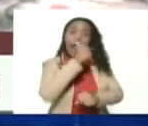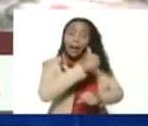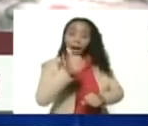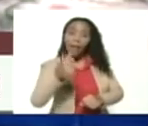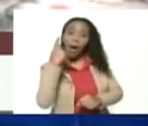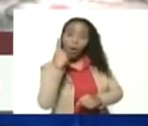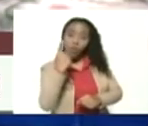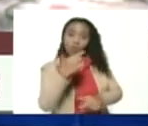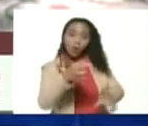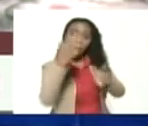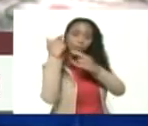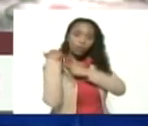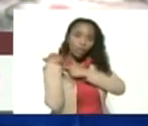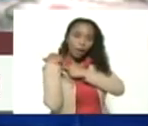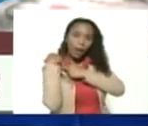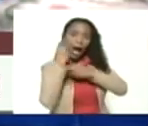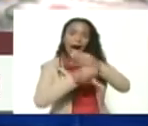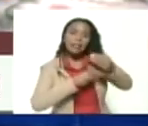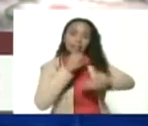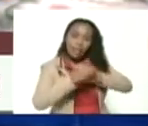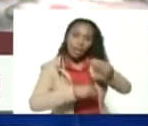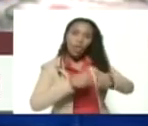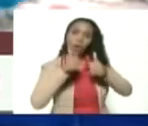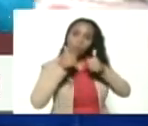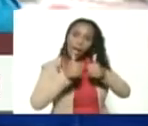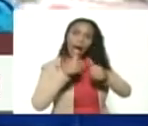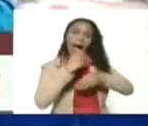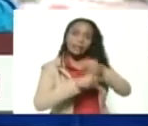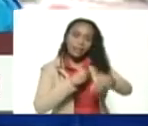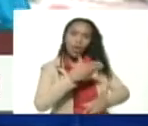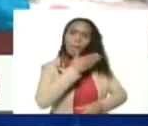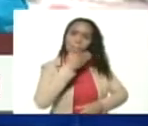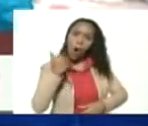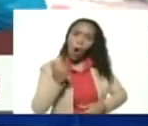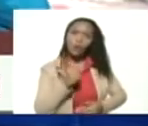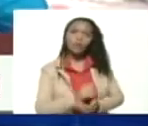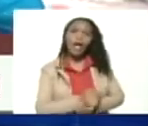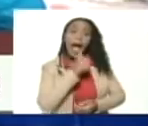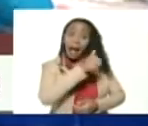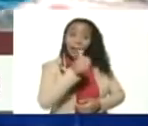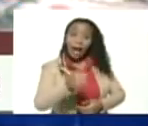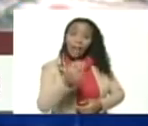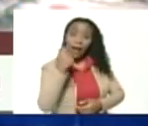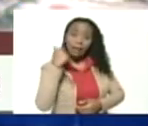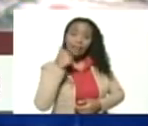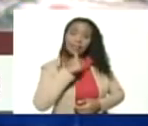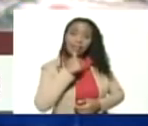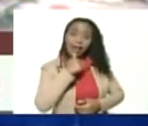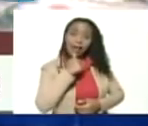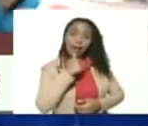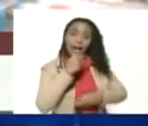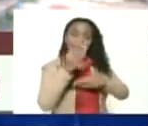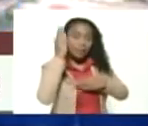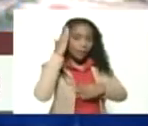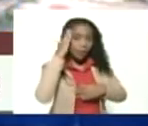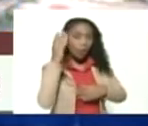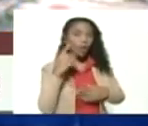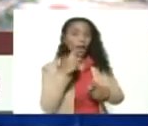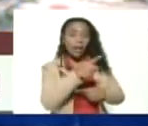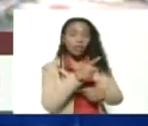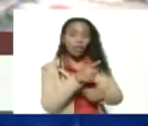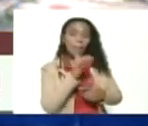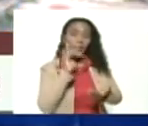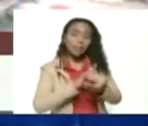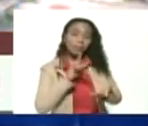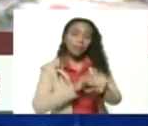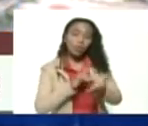en su trinchera, haciéndolo bien, haciéndolo mejor, cada quien sabiendo que es parte de algo más grande.